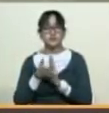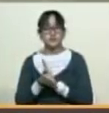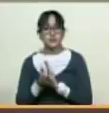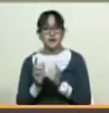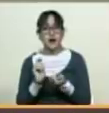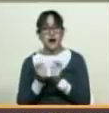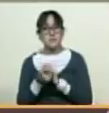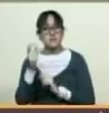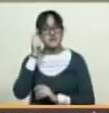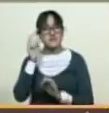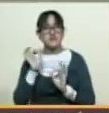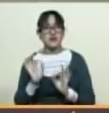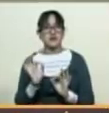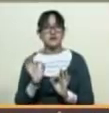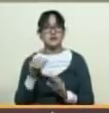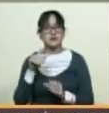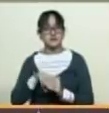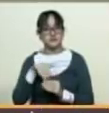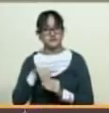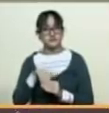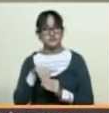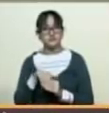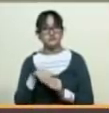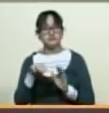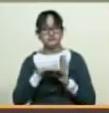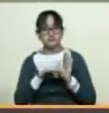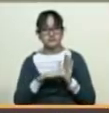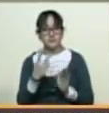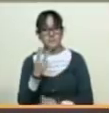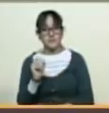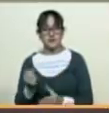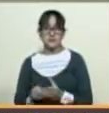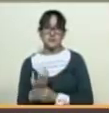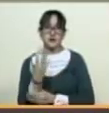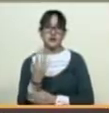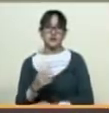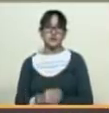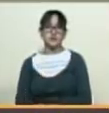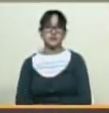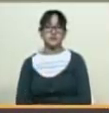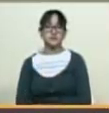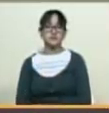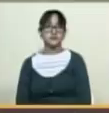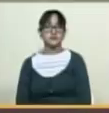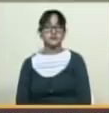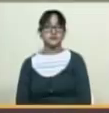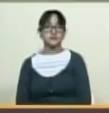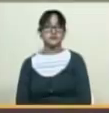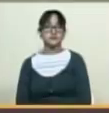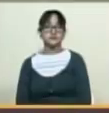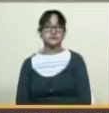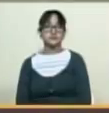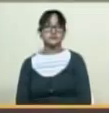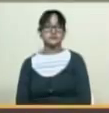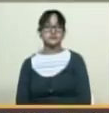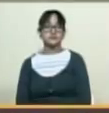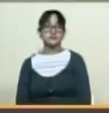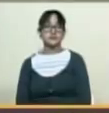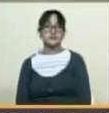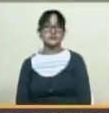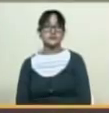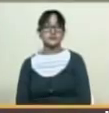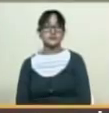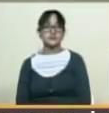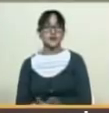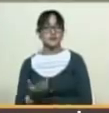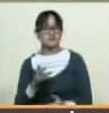se cambie la fecha de los comicios previstos para el 20 de mayo. Lo dejo en consideración,